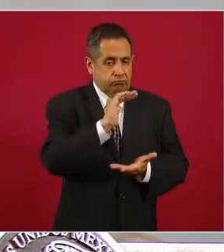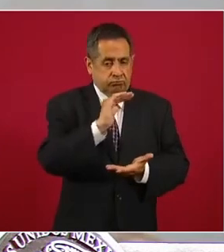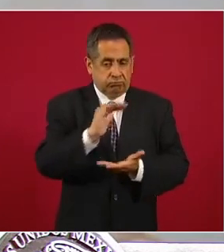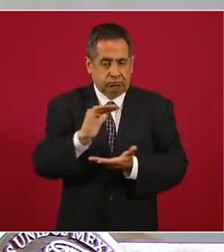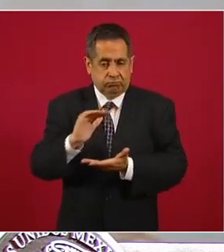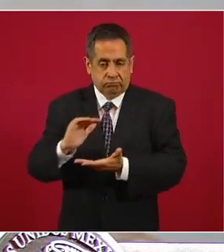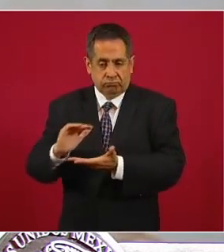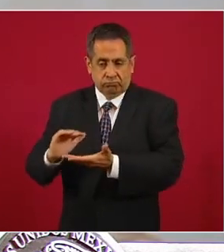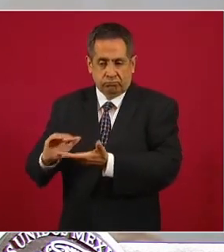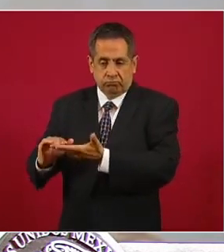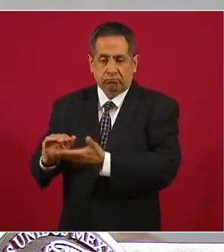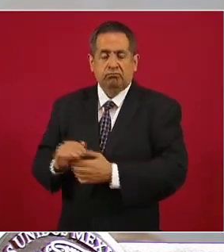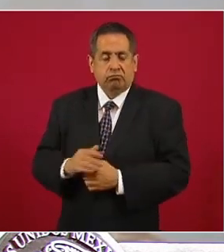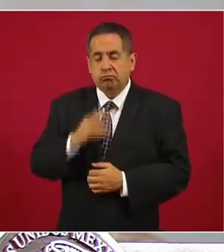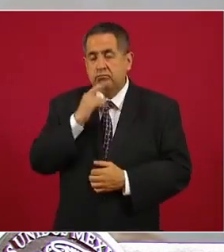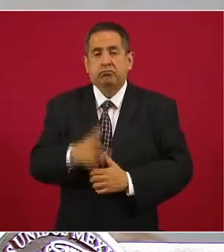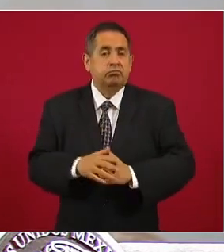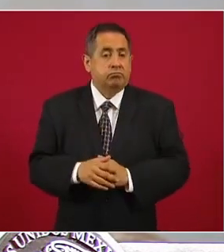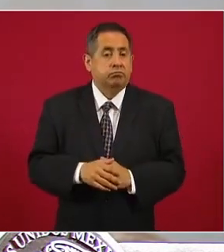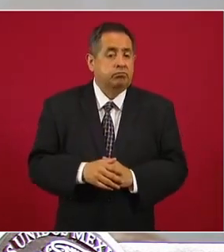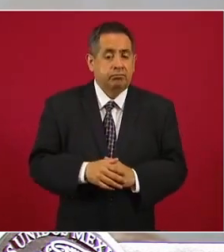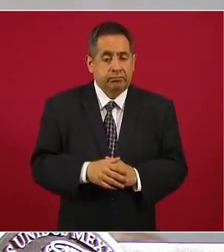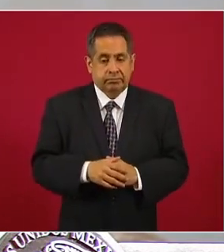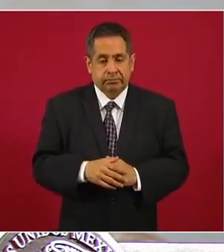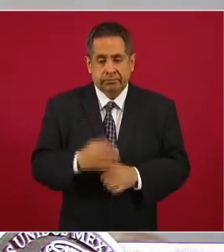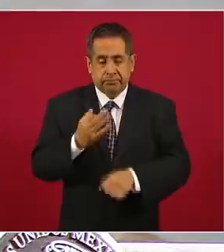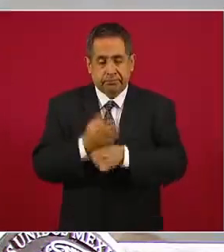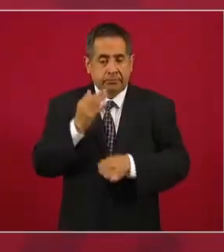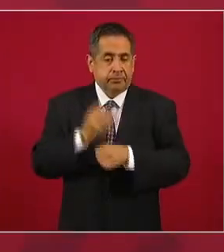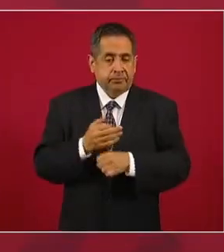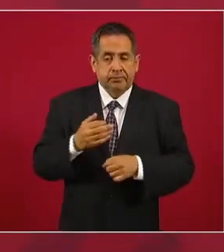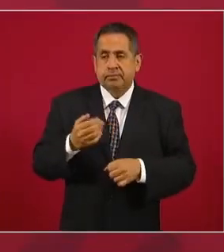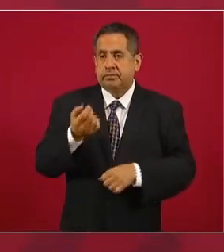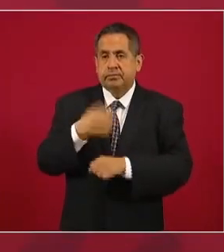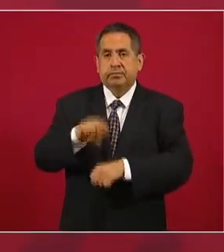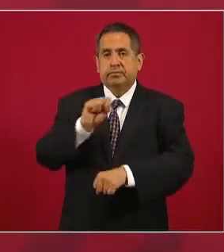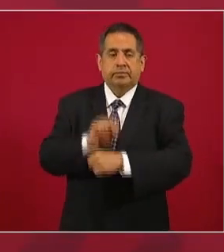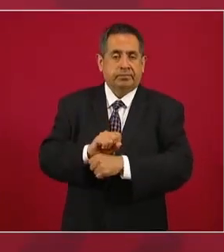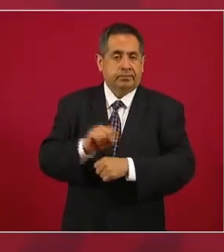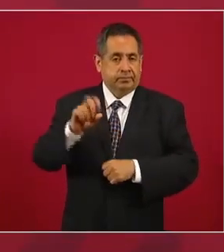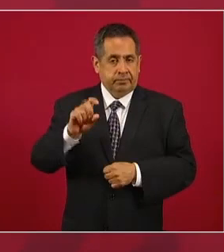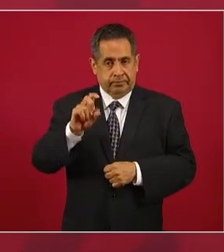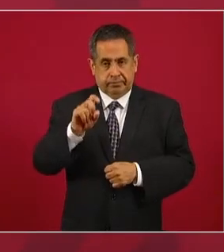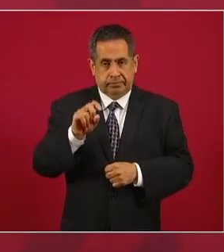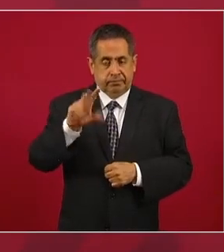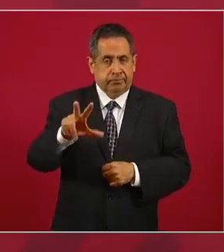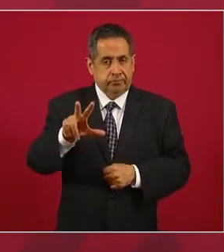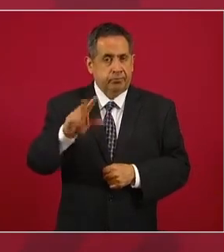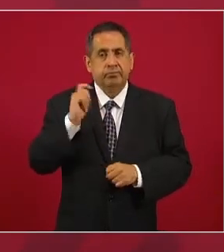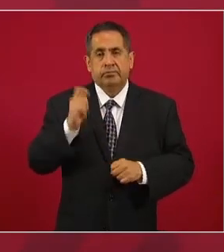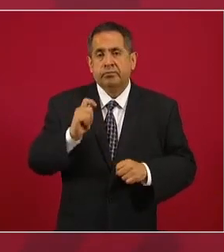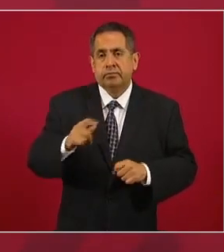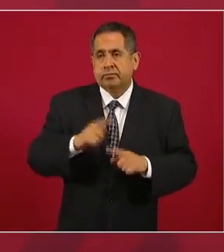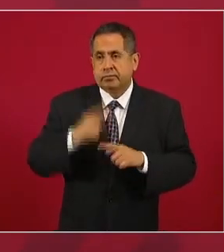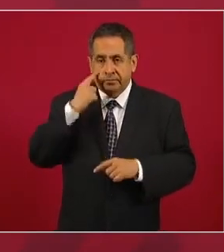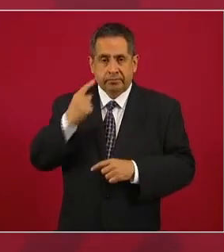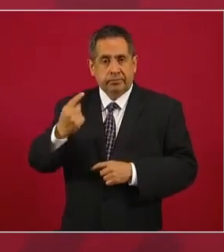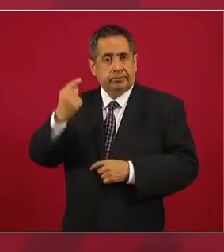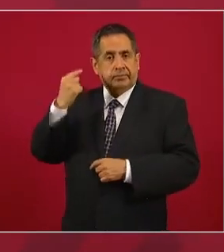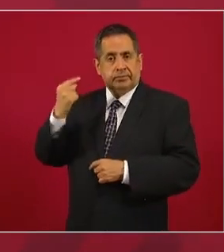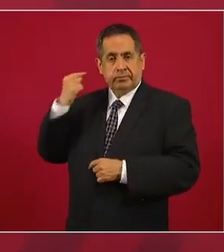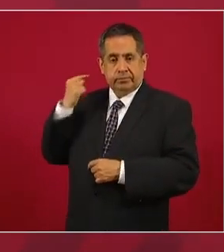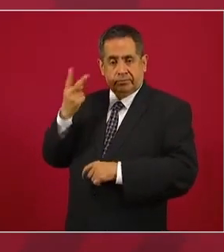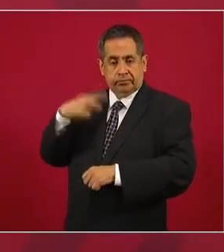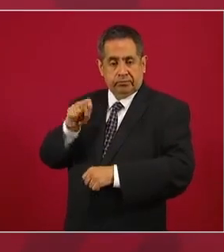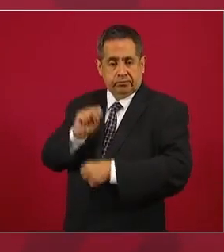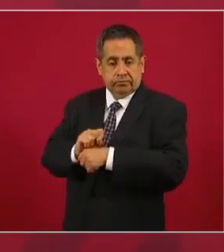semana previa. En este momento tenemos a la apertura de la semana 38, tenemos que hace dos semanas se